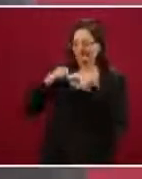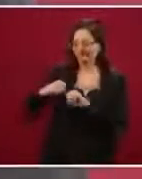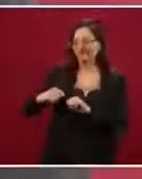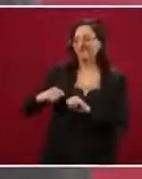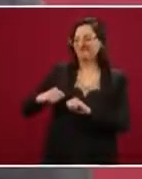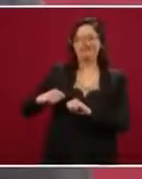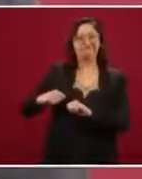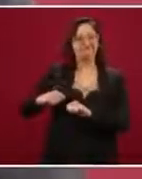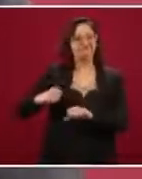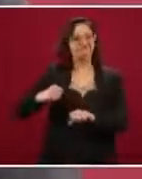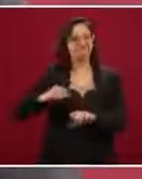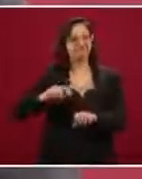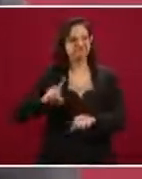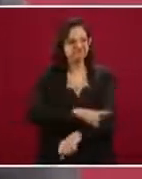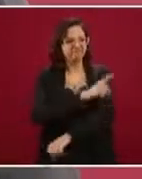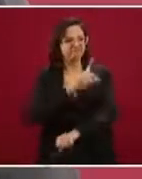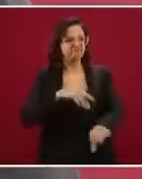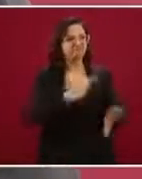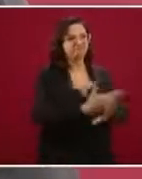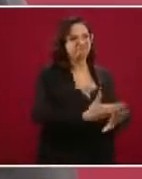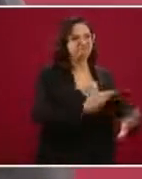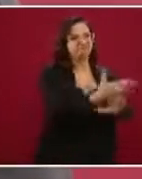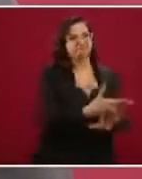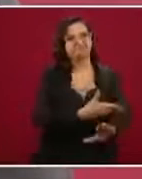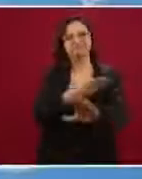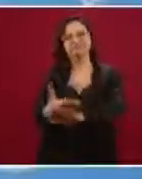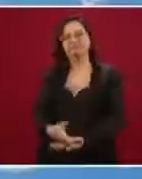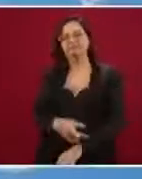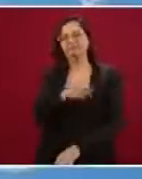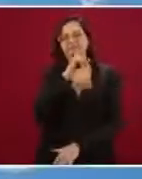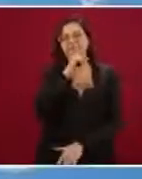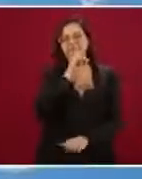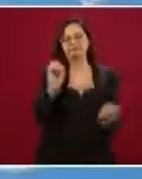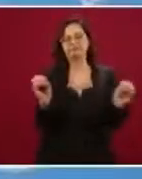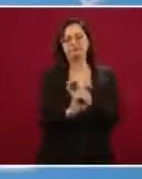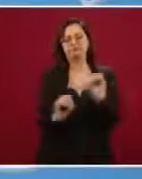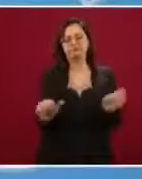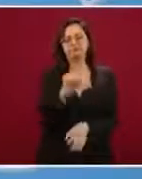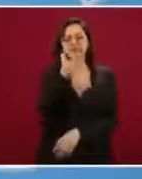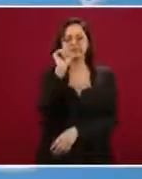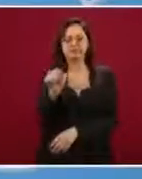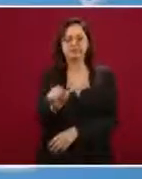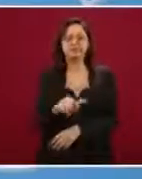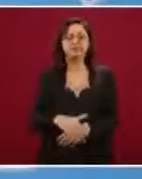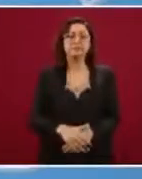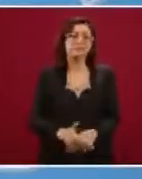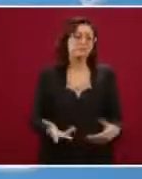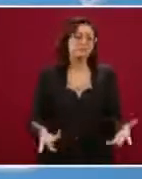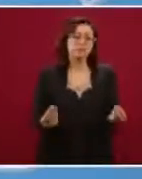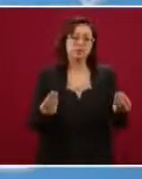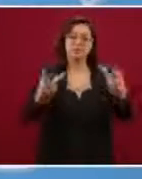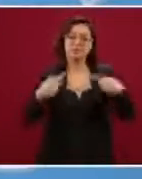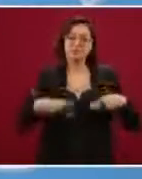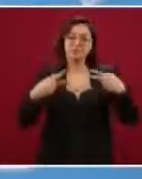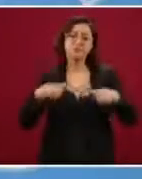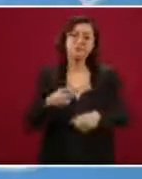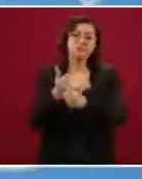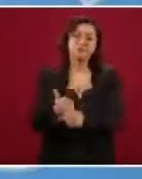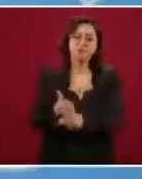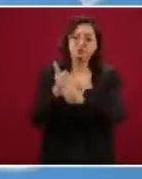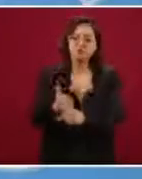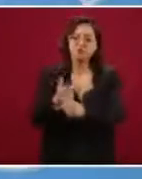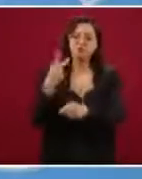para reprimir a nadie. Aquí hay muchos gentes que padecieron de la